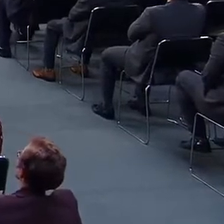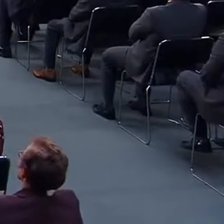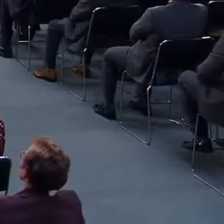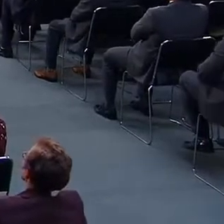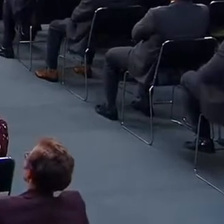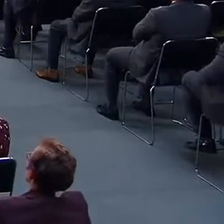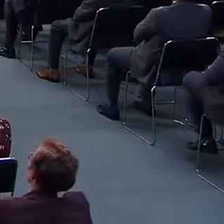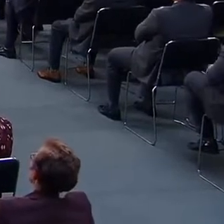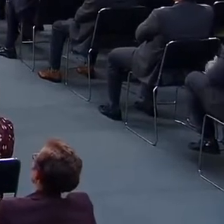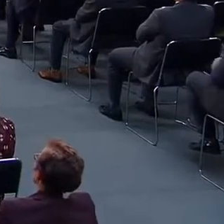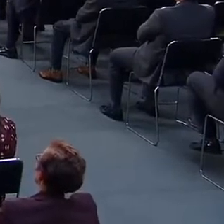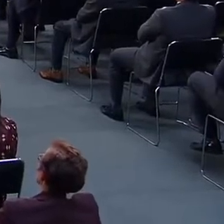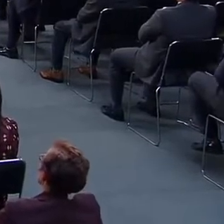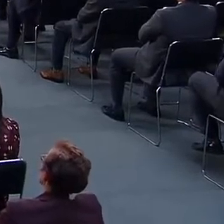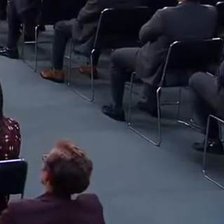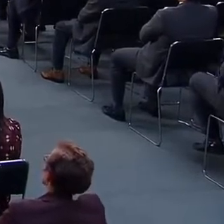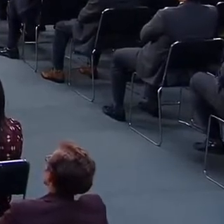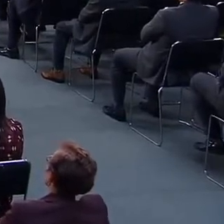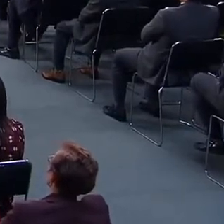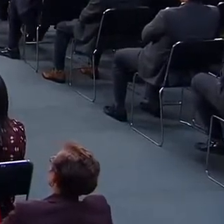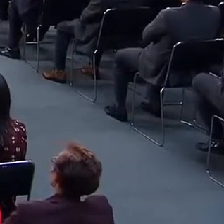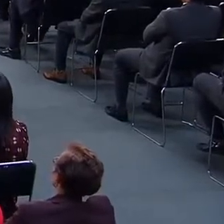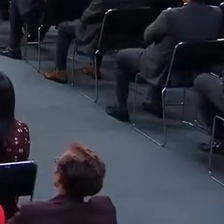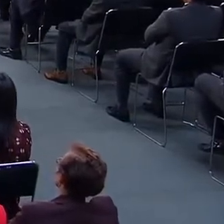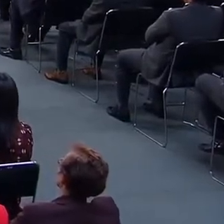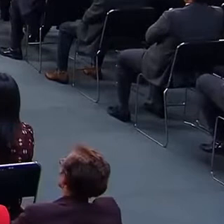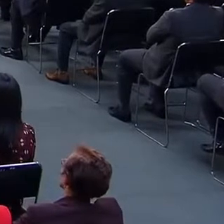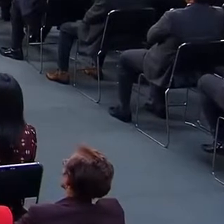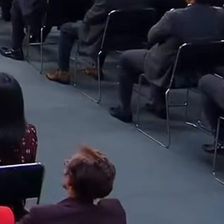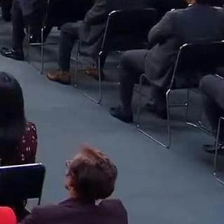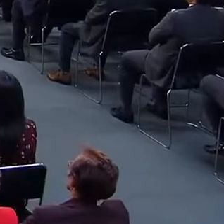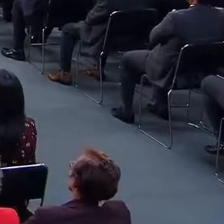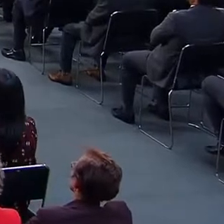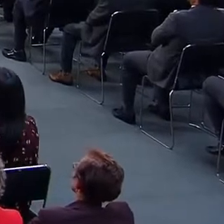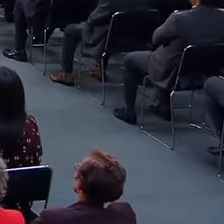coordinador del Grupo Parlamentario del Partido Verde Ecologista,